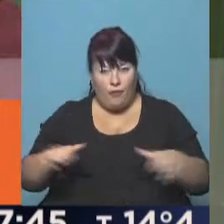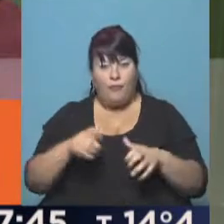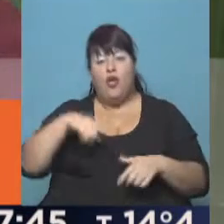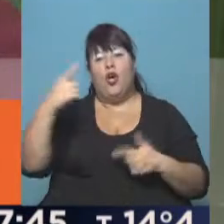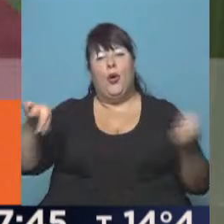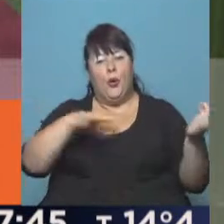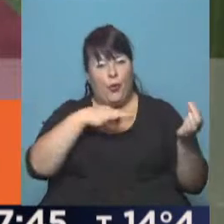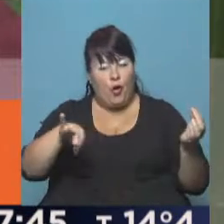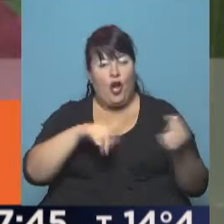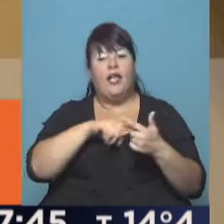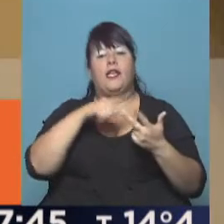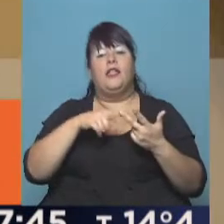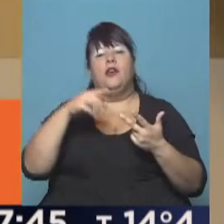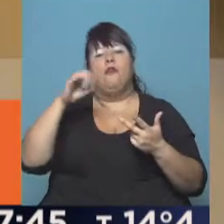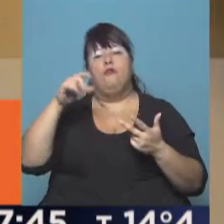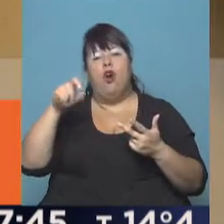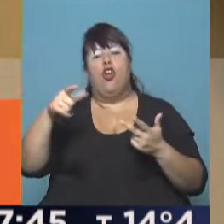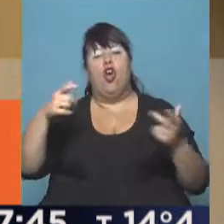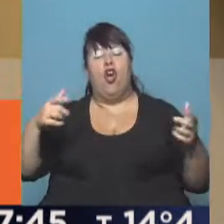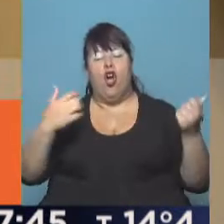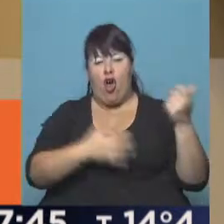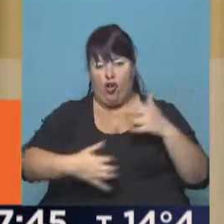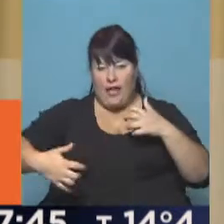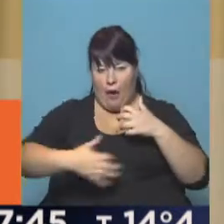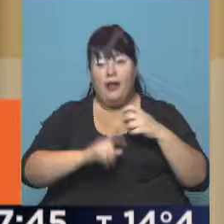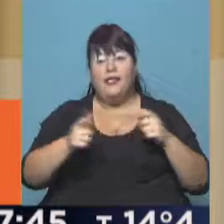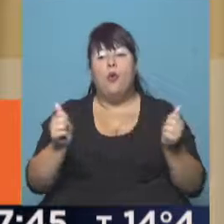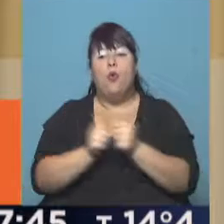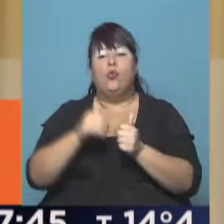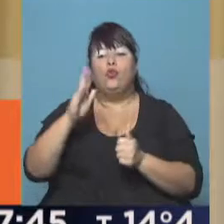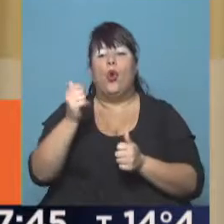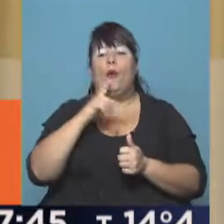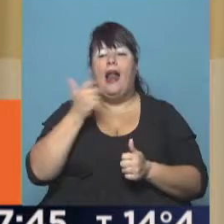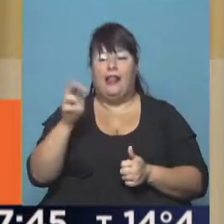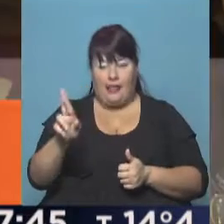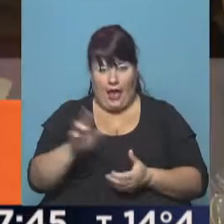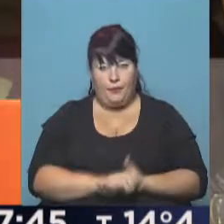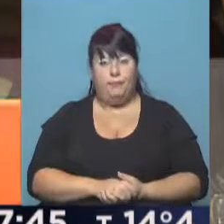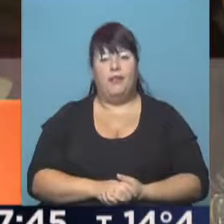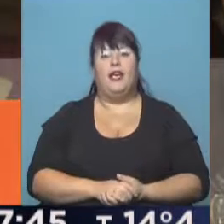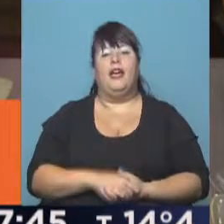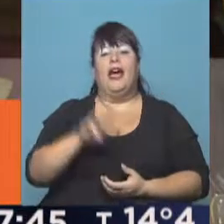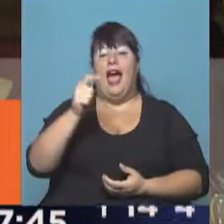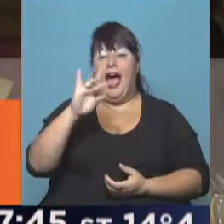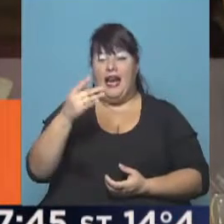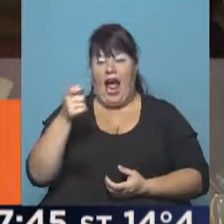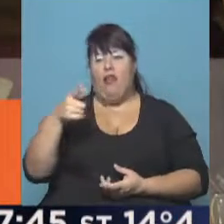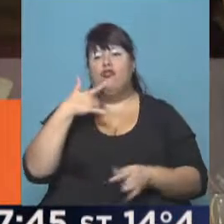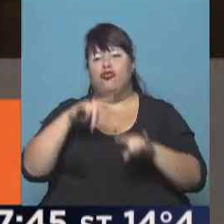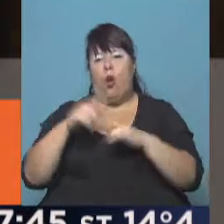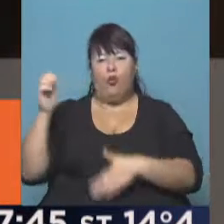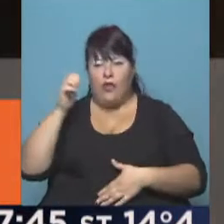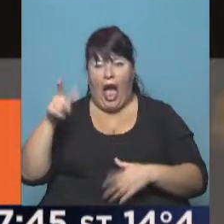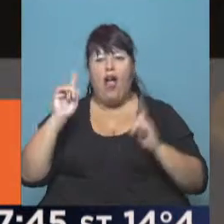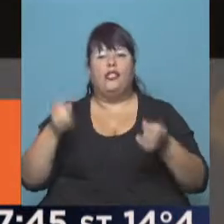en el violín y el Mono Hurtado en el contrabajo, y vamos a acompañar a Melita Baltar. Viene el Negro Rada con su espectáculo de tango y